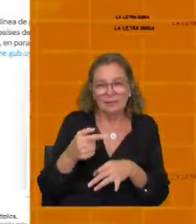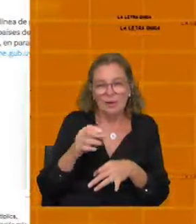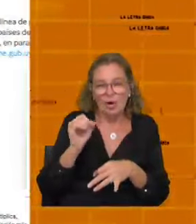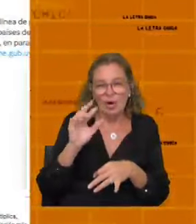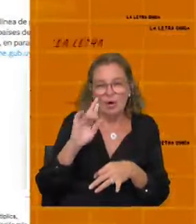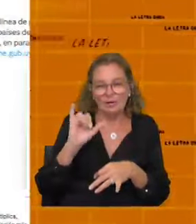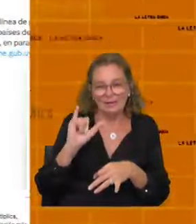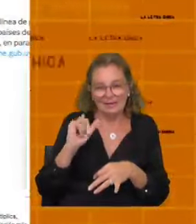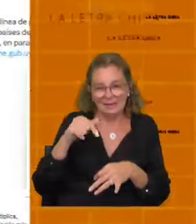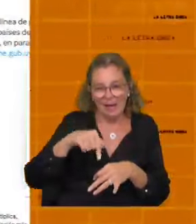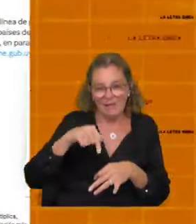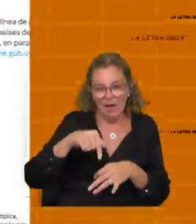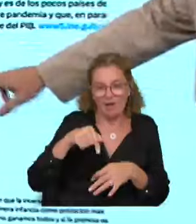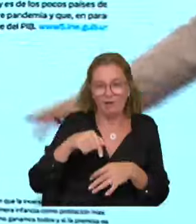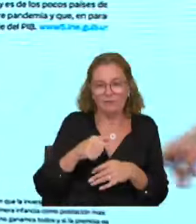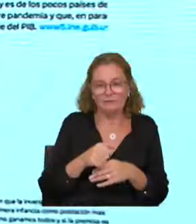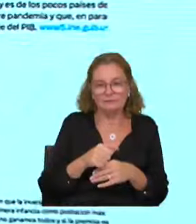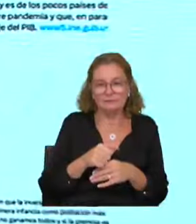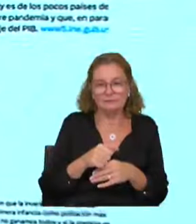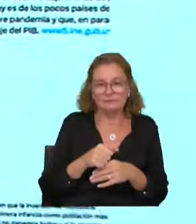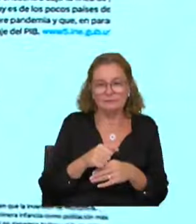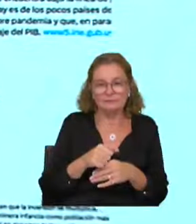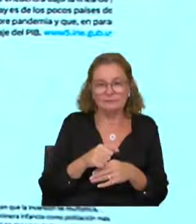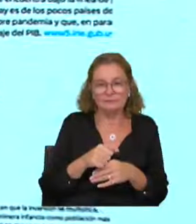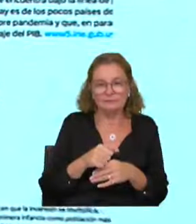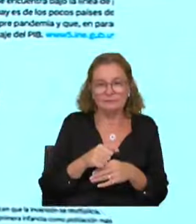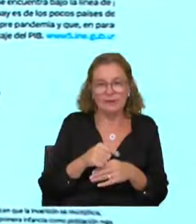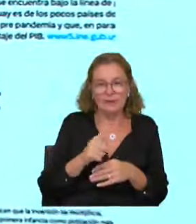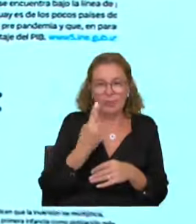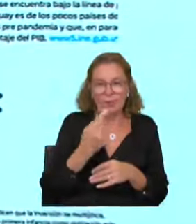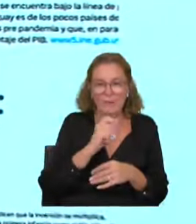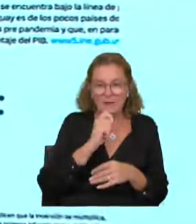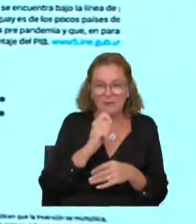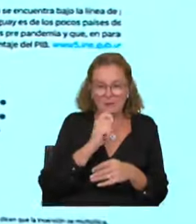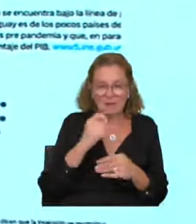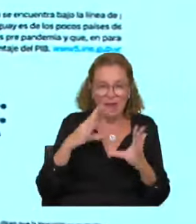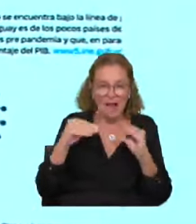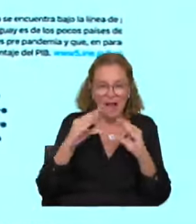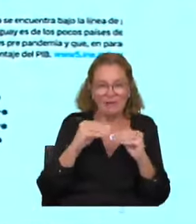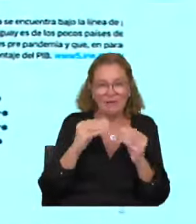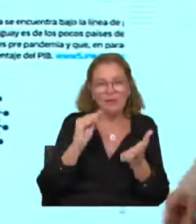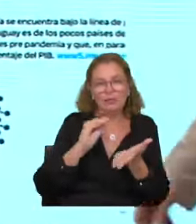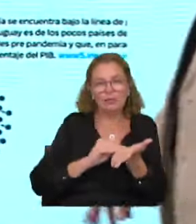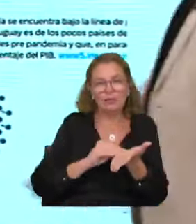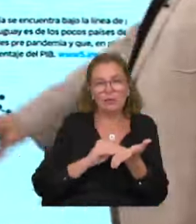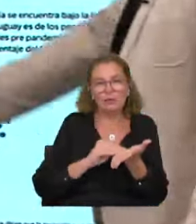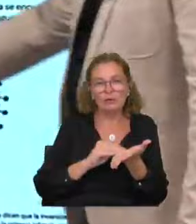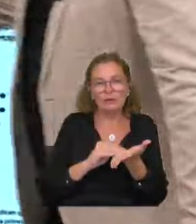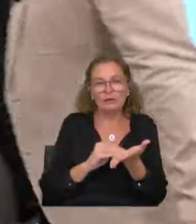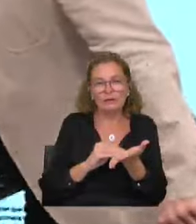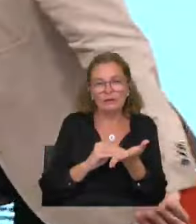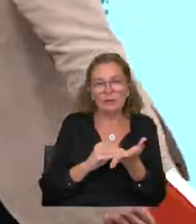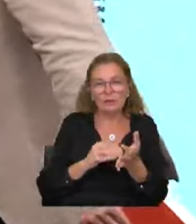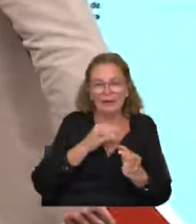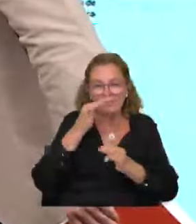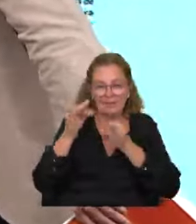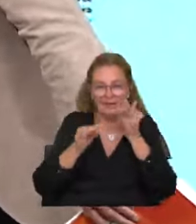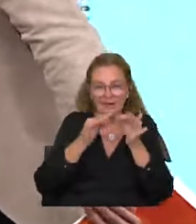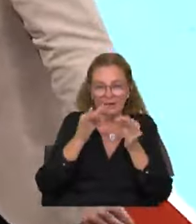or abajo exacto y después ahí es un periodista que hace referencia en realidad a una declaración de